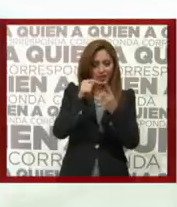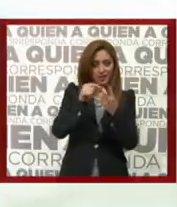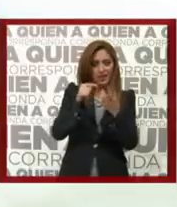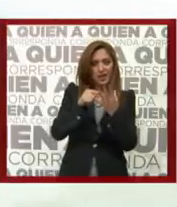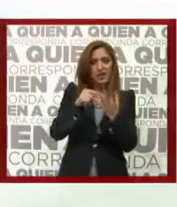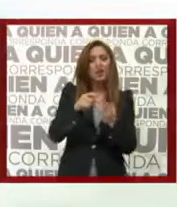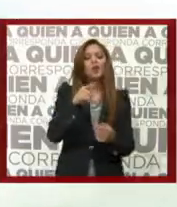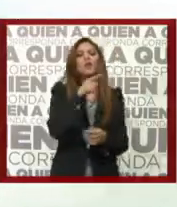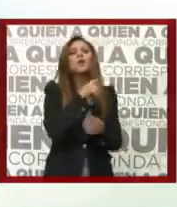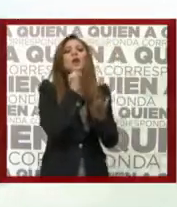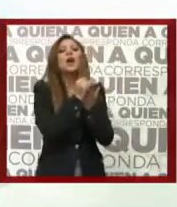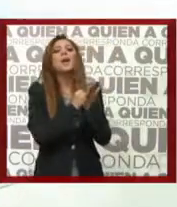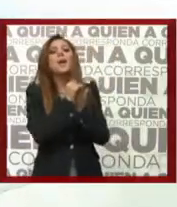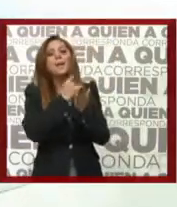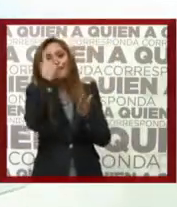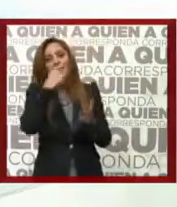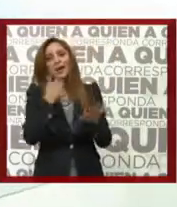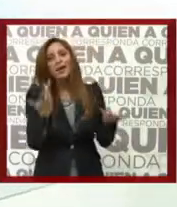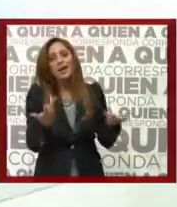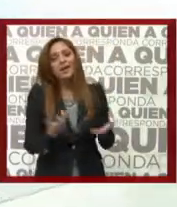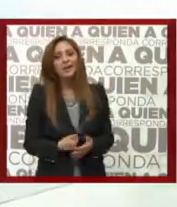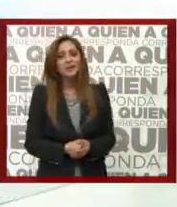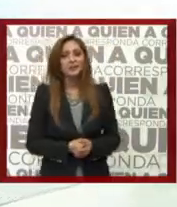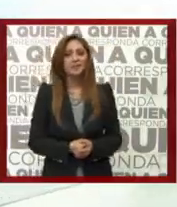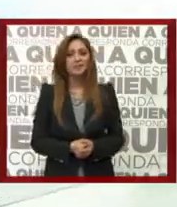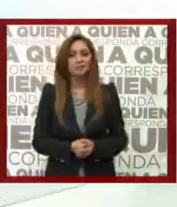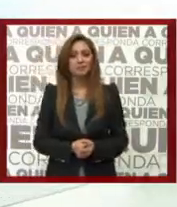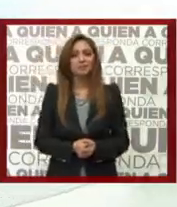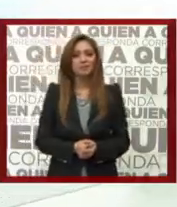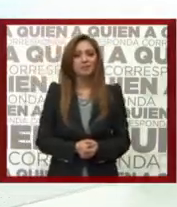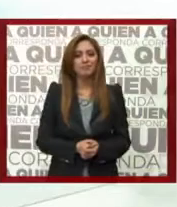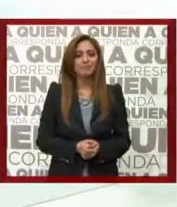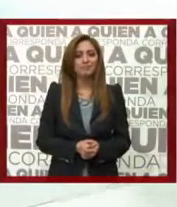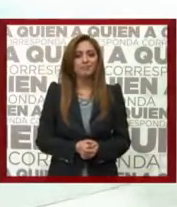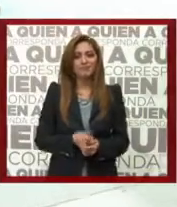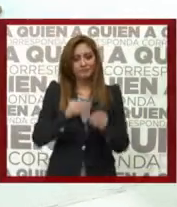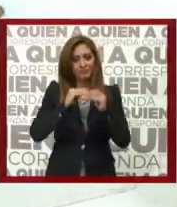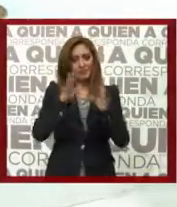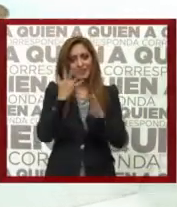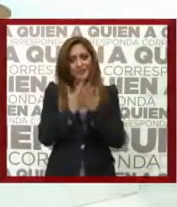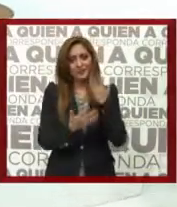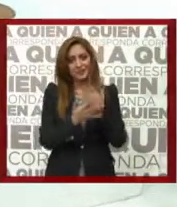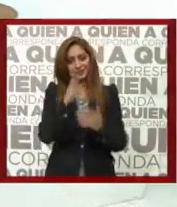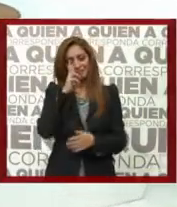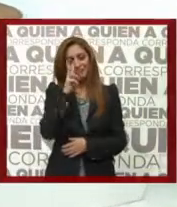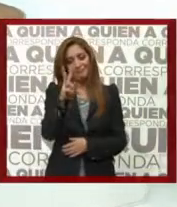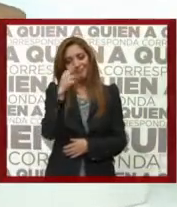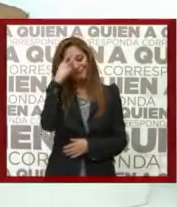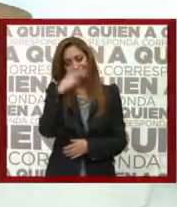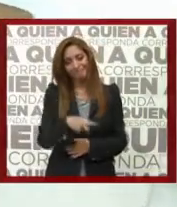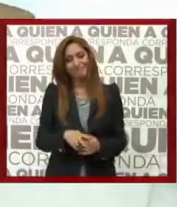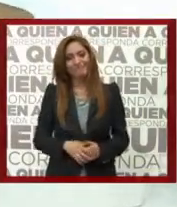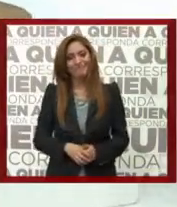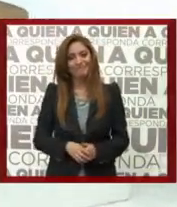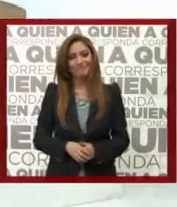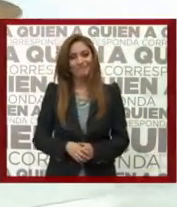apuestas si no vas a poder con ello? ¡Vámonos! Ahí está. Luego, vamos al hecho en México, ¿no? Vamos al hecho.